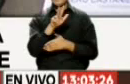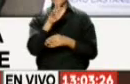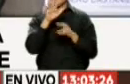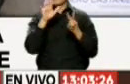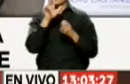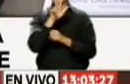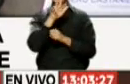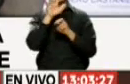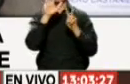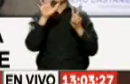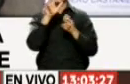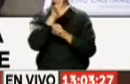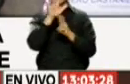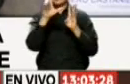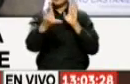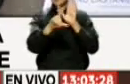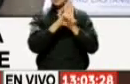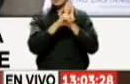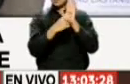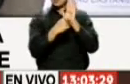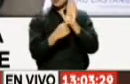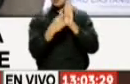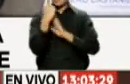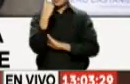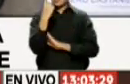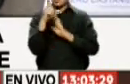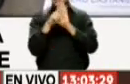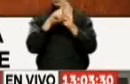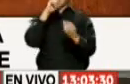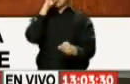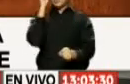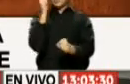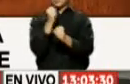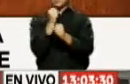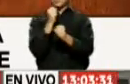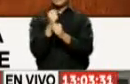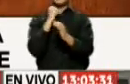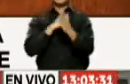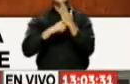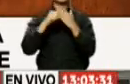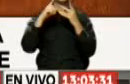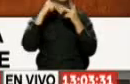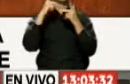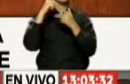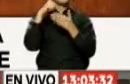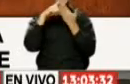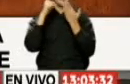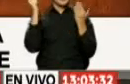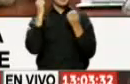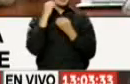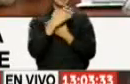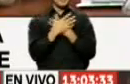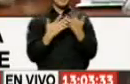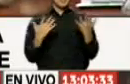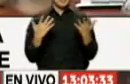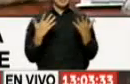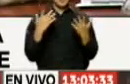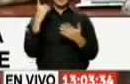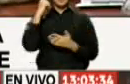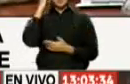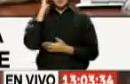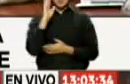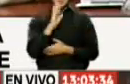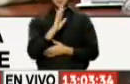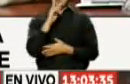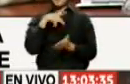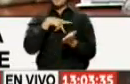37 en la LOSEP y 11 en el Código de Trabajo. Desde Finanzas, el mensaje que se dio a los jubilados presentes es de que, para el gobierno,